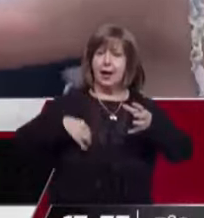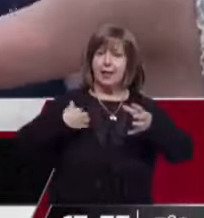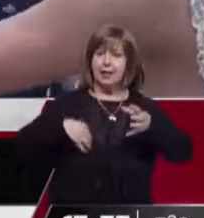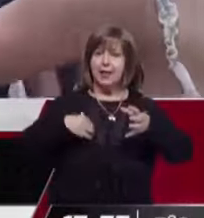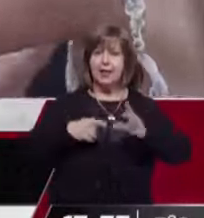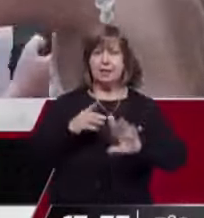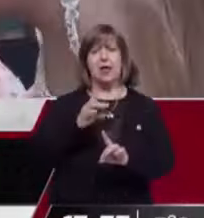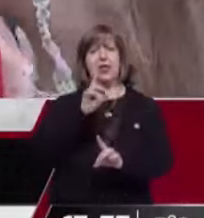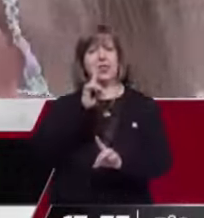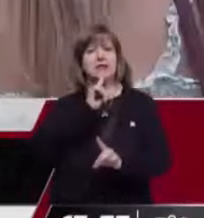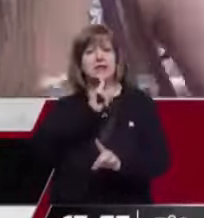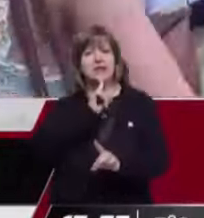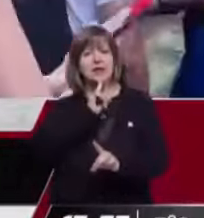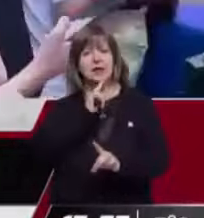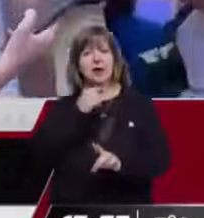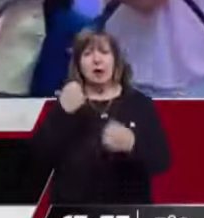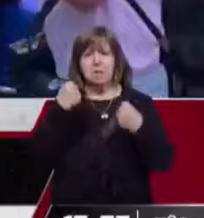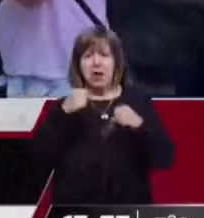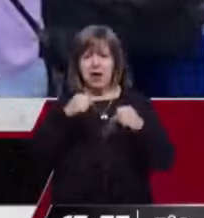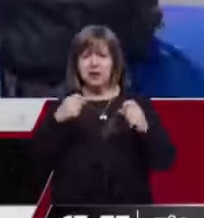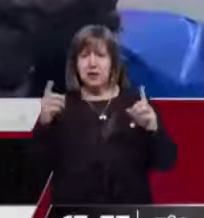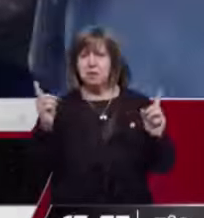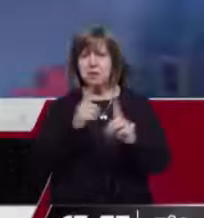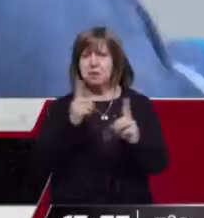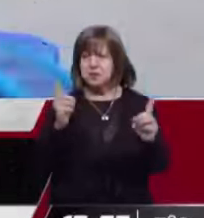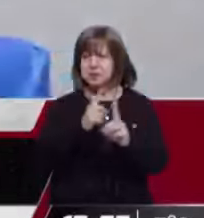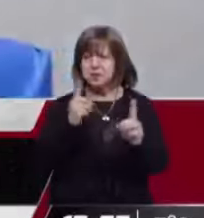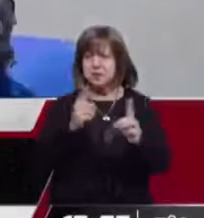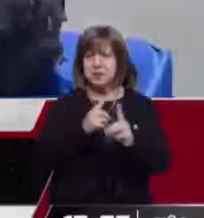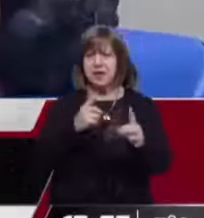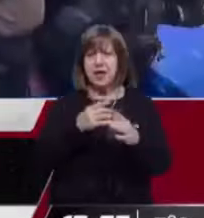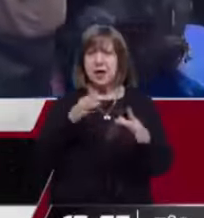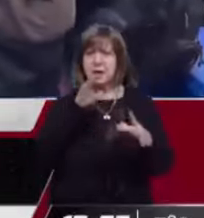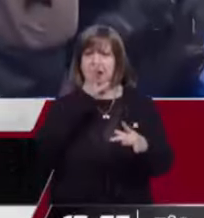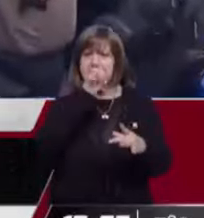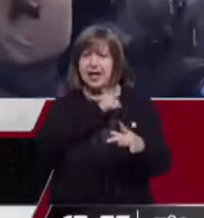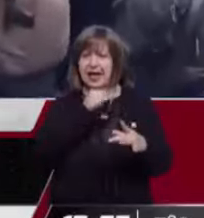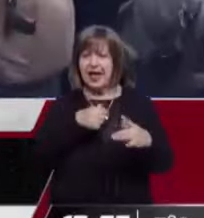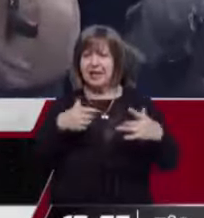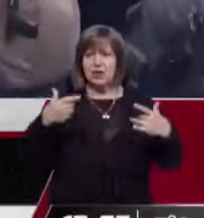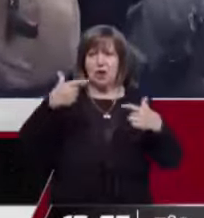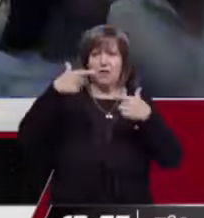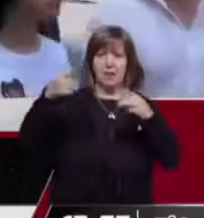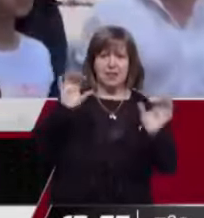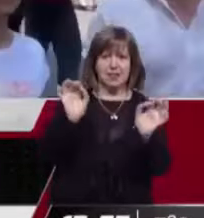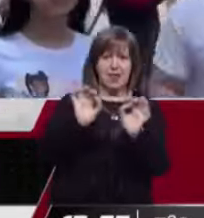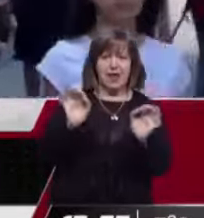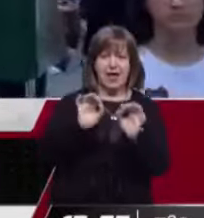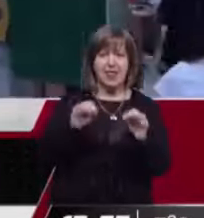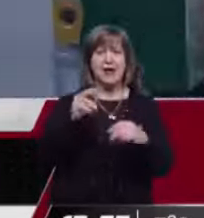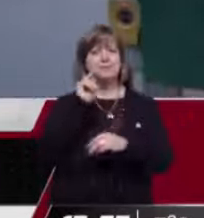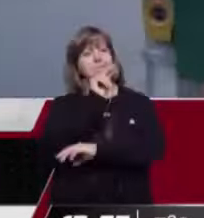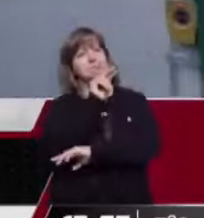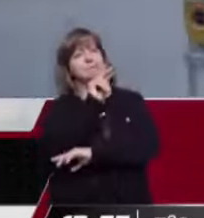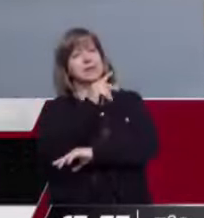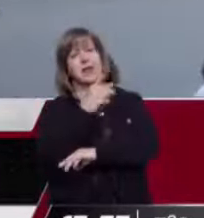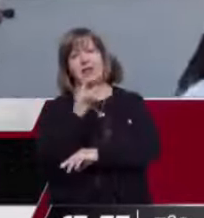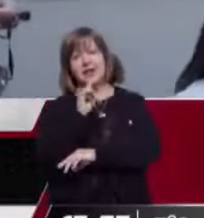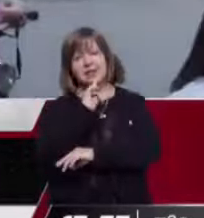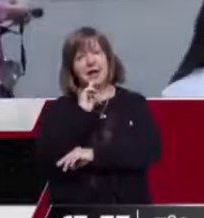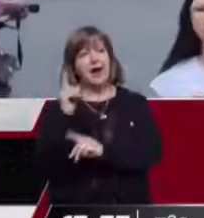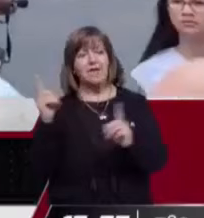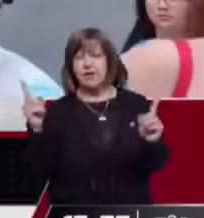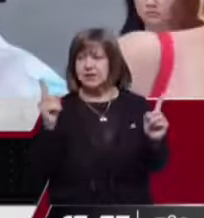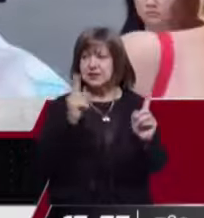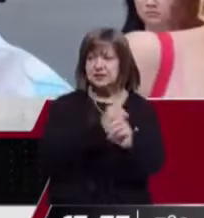Scaloni haya ensayado a puertas cerradas. Seguramente estuvo mirando alguna variante,